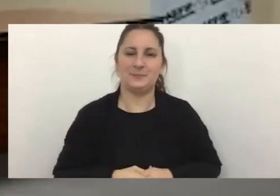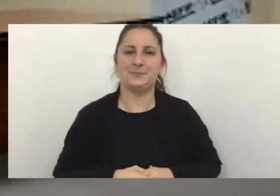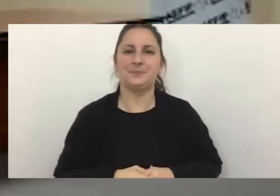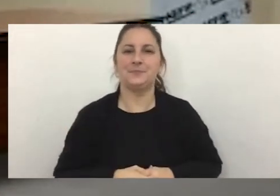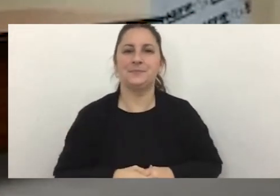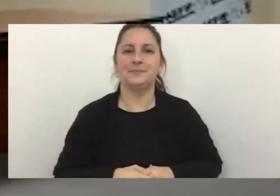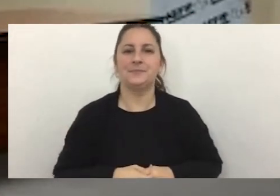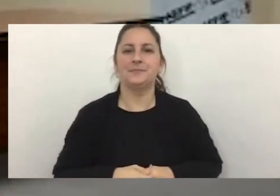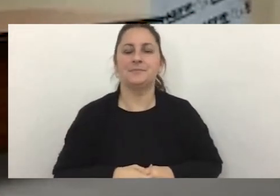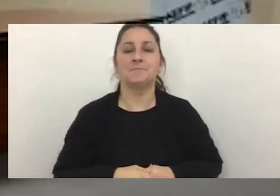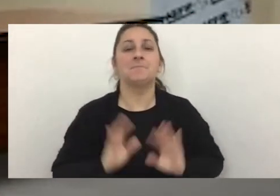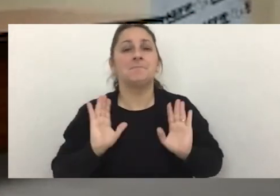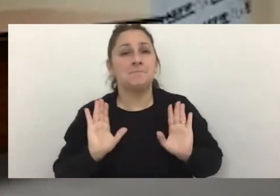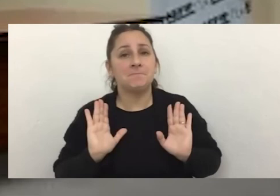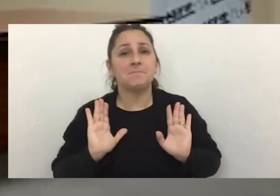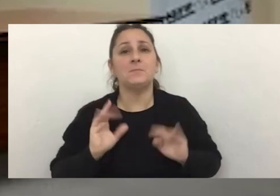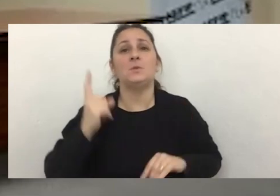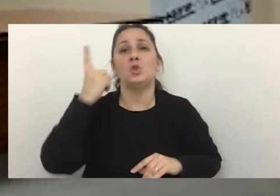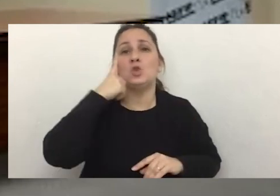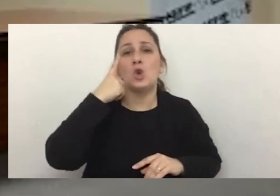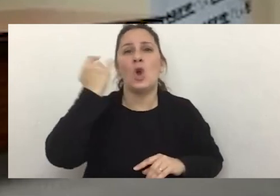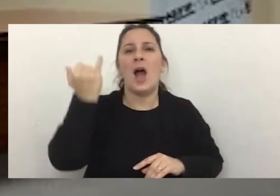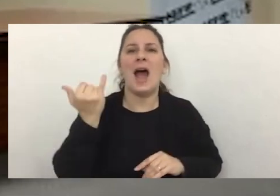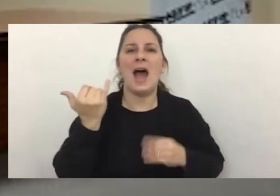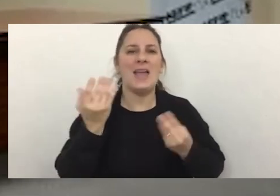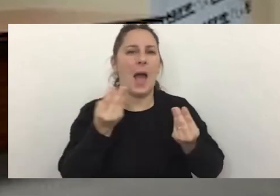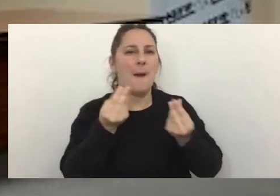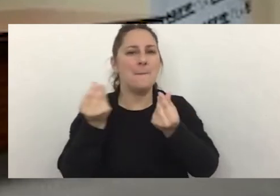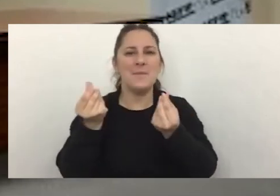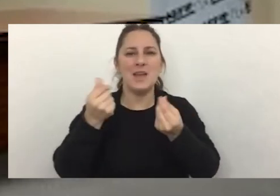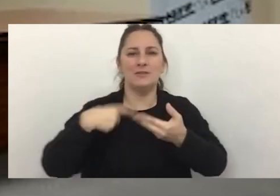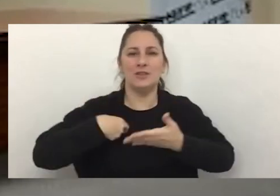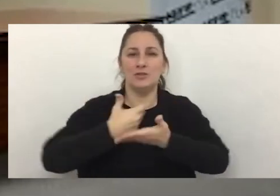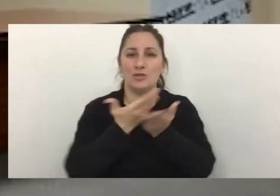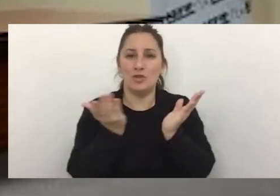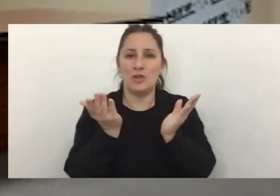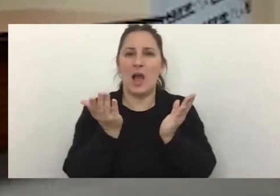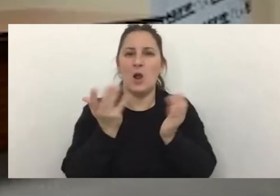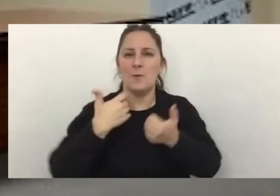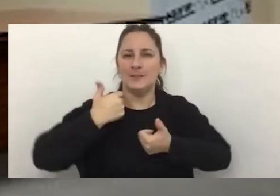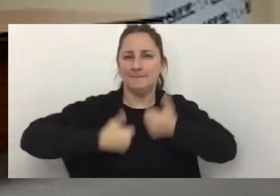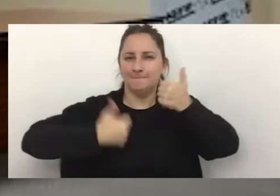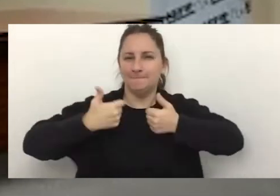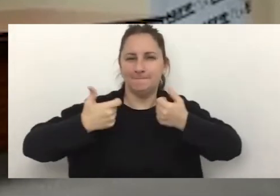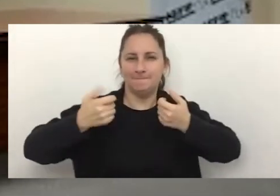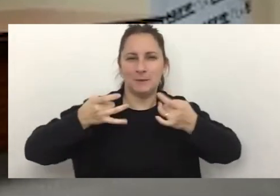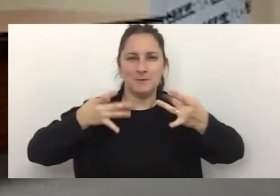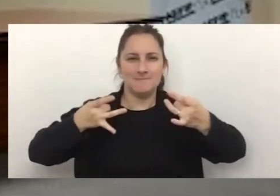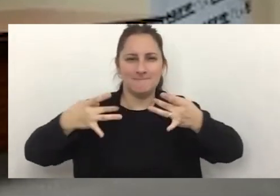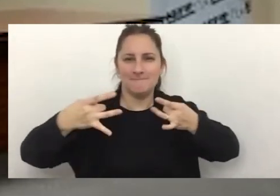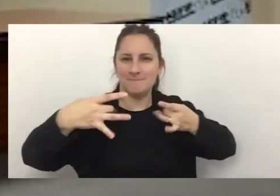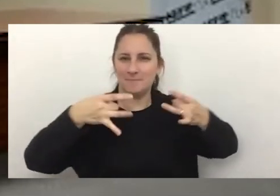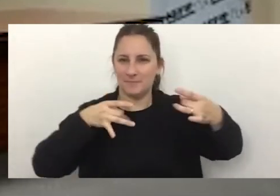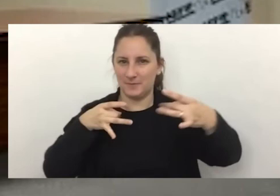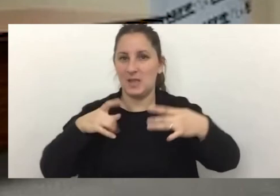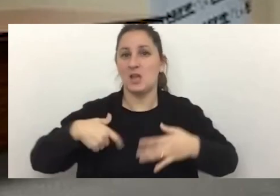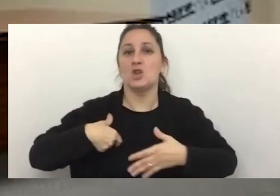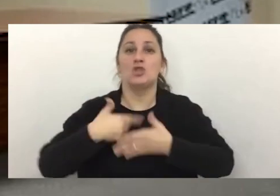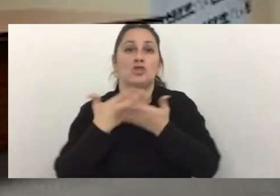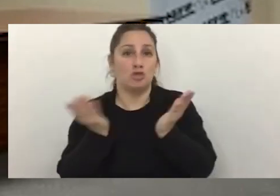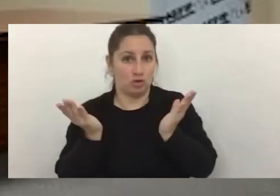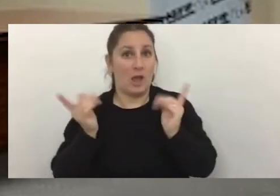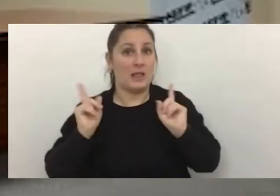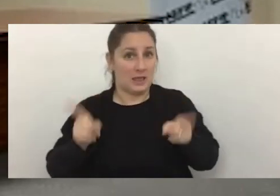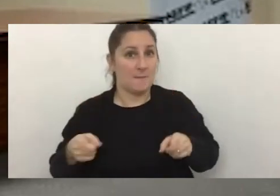Y creo que se genera un clima social de rivalidad, ¿no? Es decir, que socialmente también dice, oh,